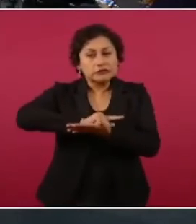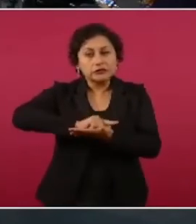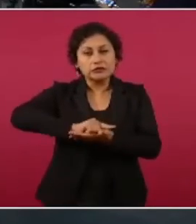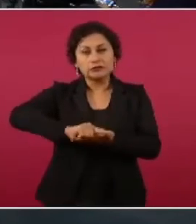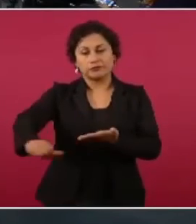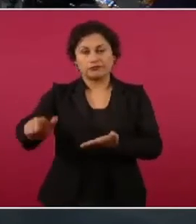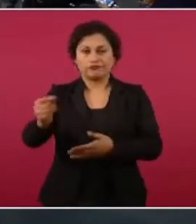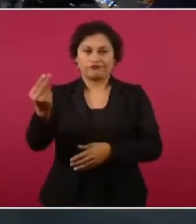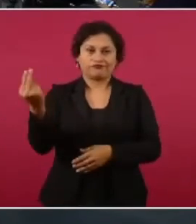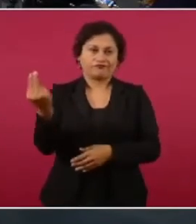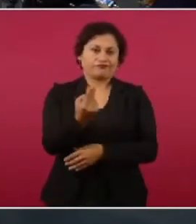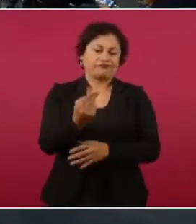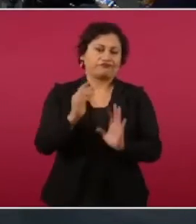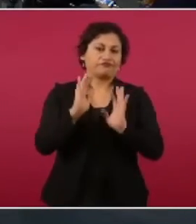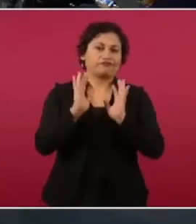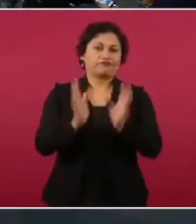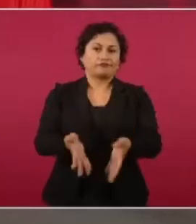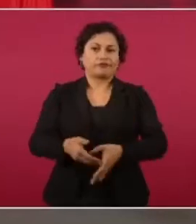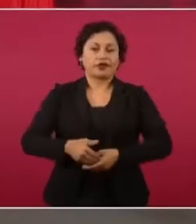y